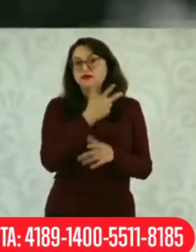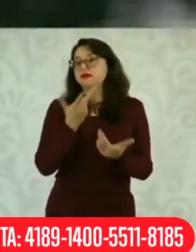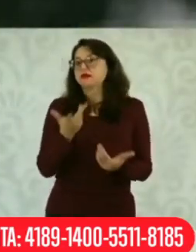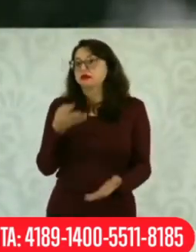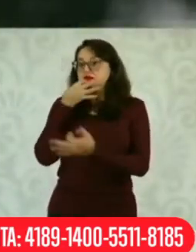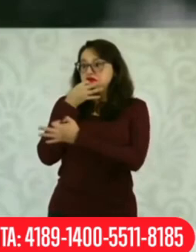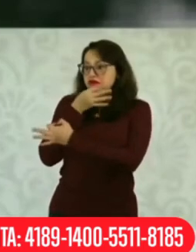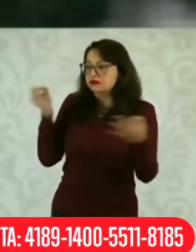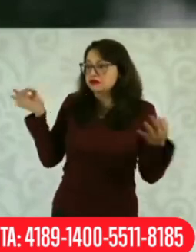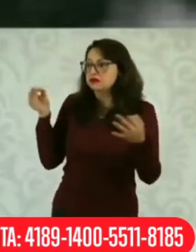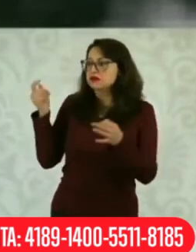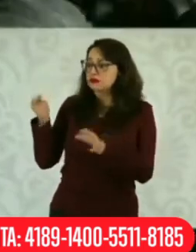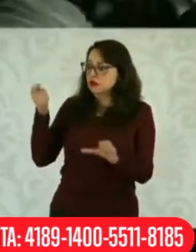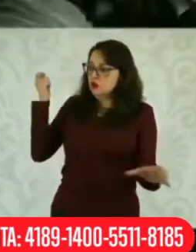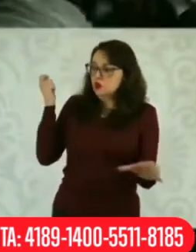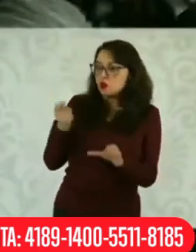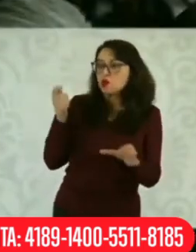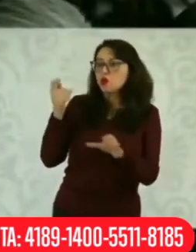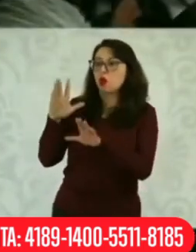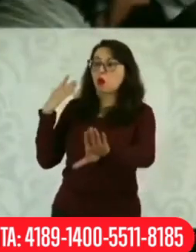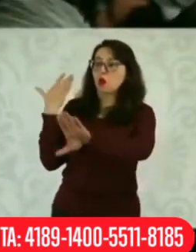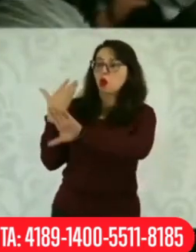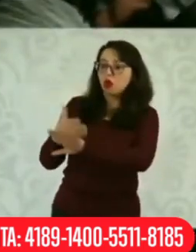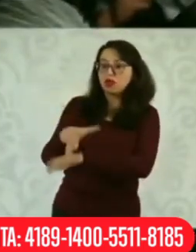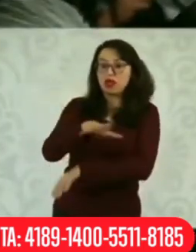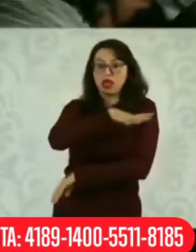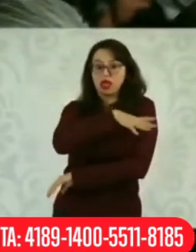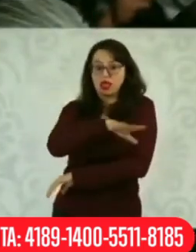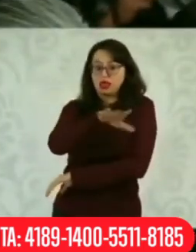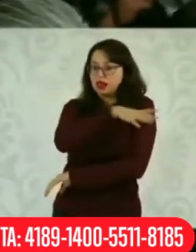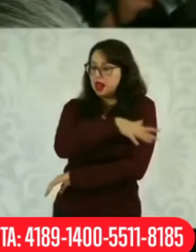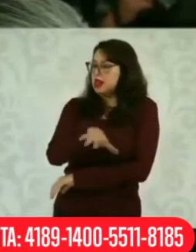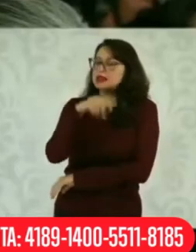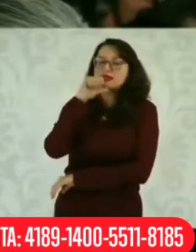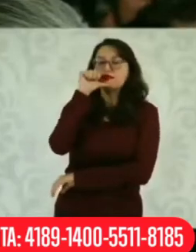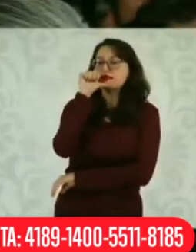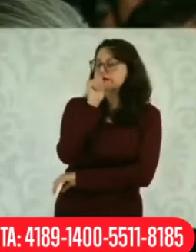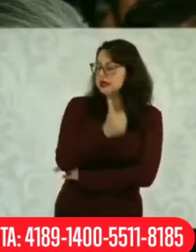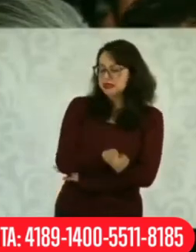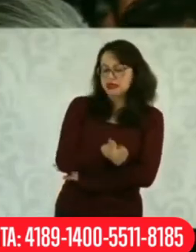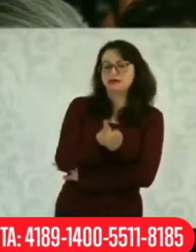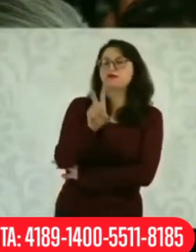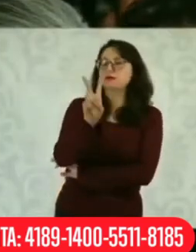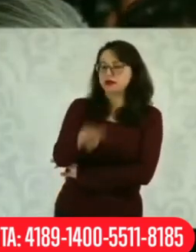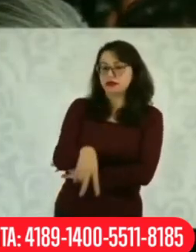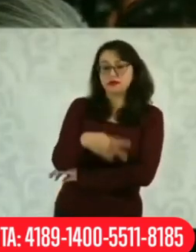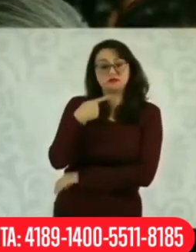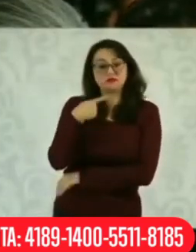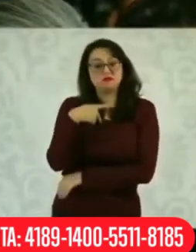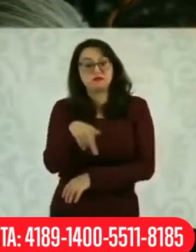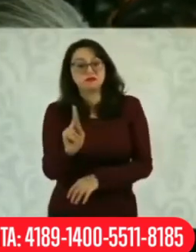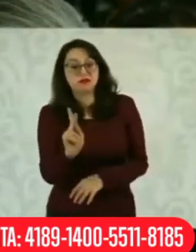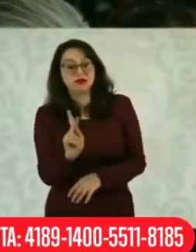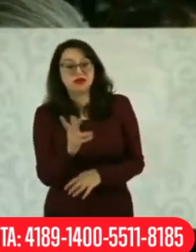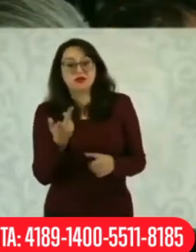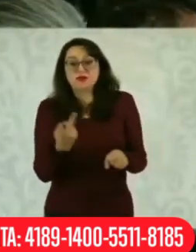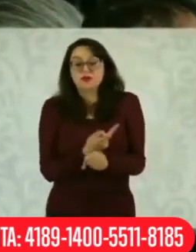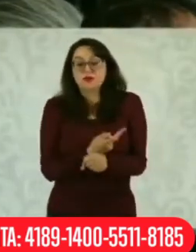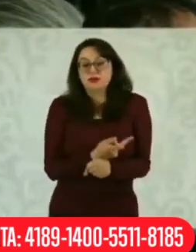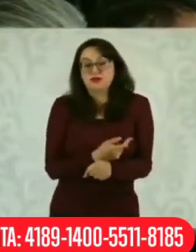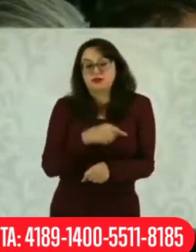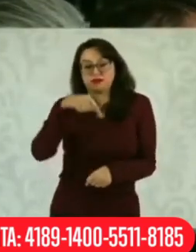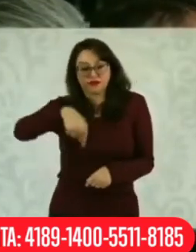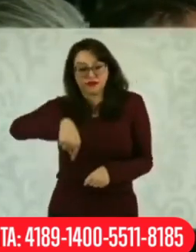pronunció en contra de lo que concluyó la Fiscalía Mexicana, tampoco fue que lo